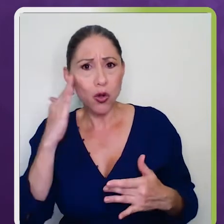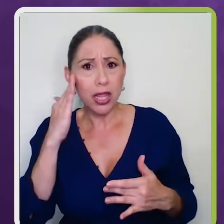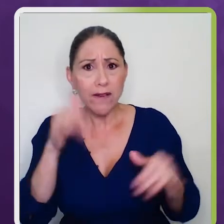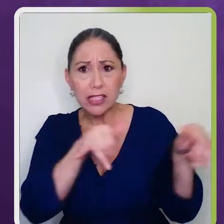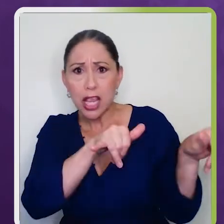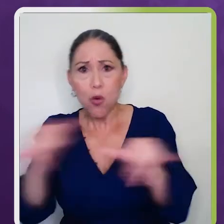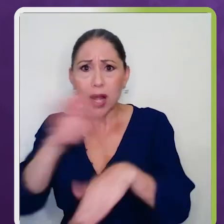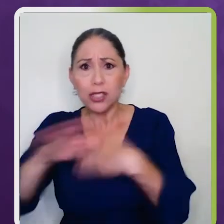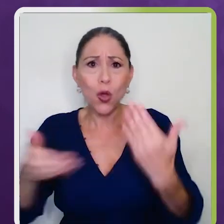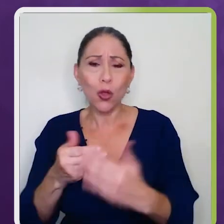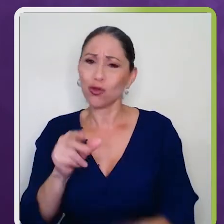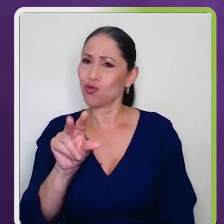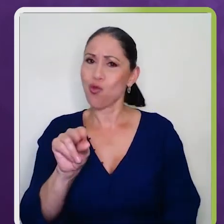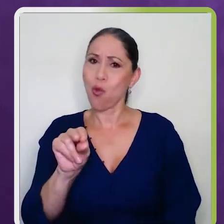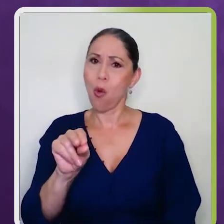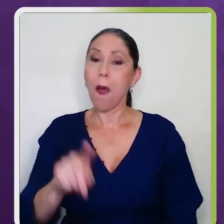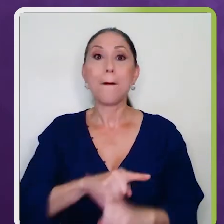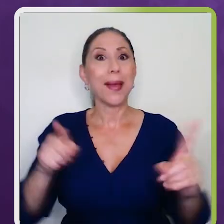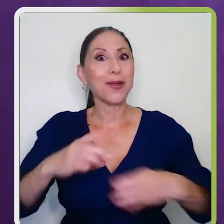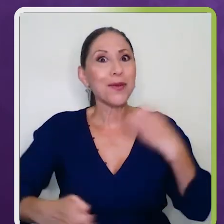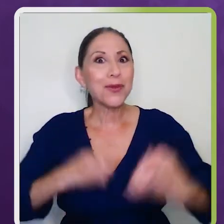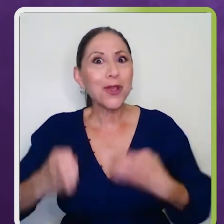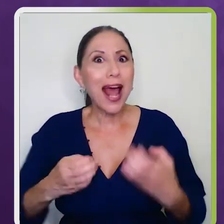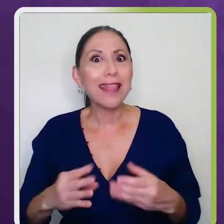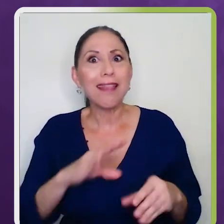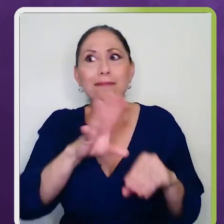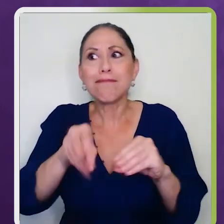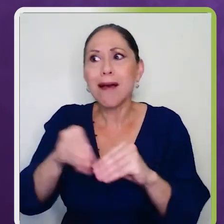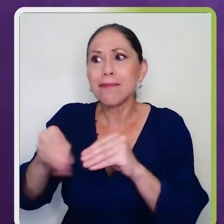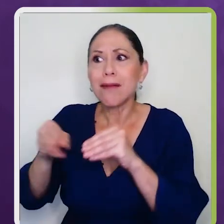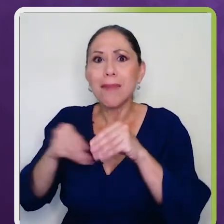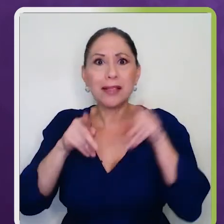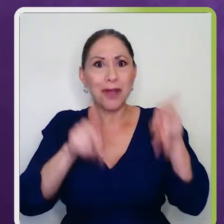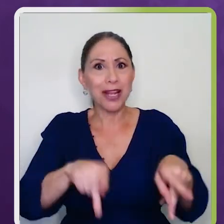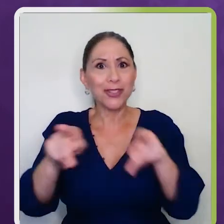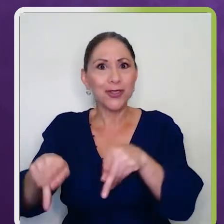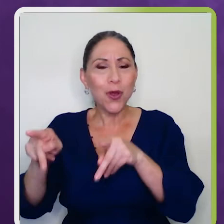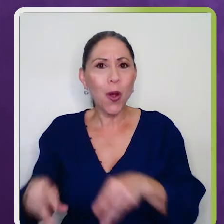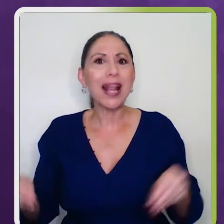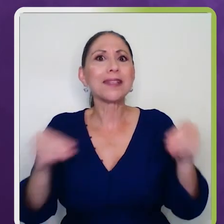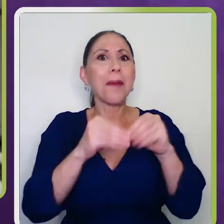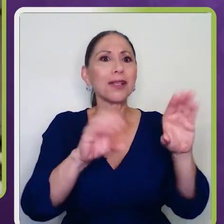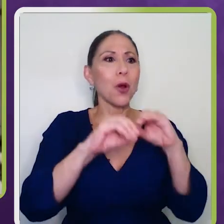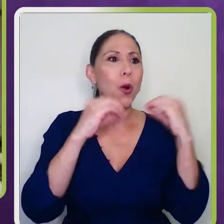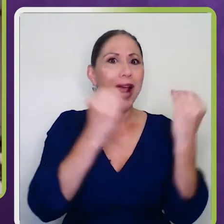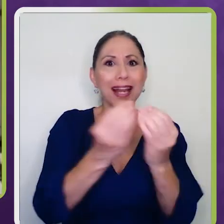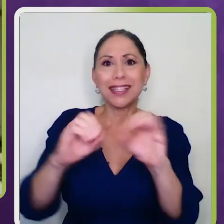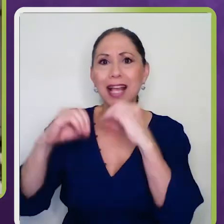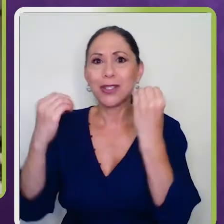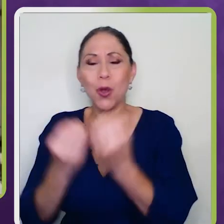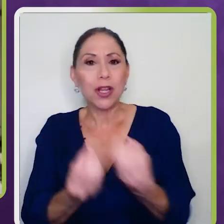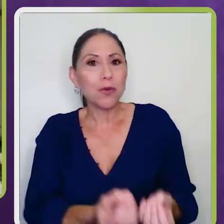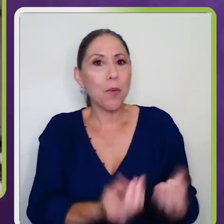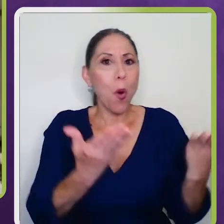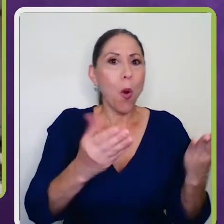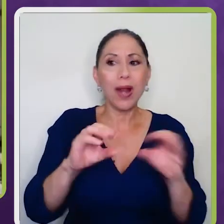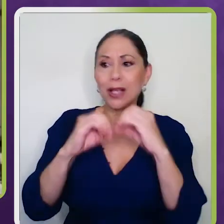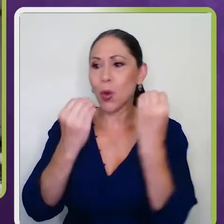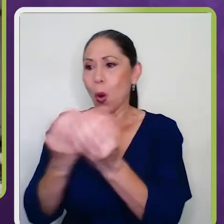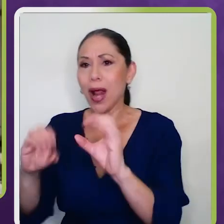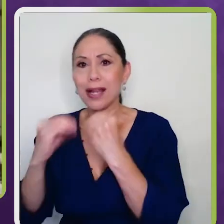Pero es súper emocionante ver cómo poco a poco se van sumando más personas más organizaciones públicas y